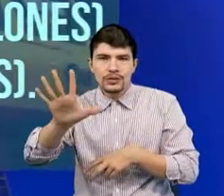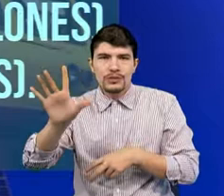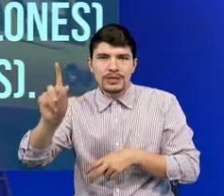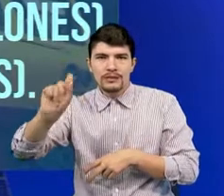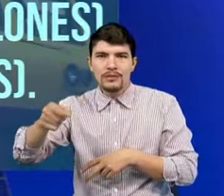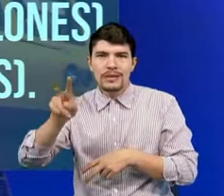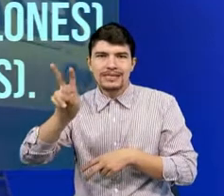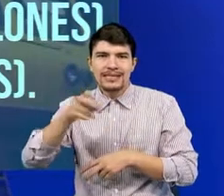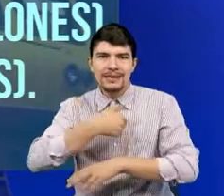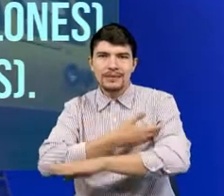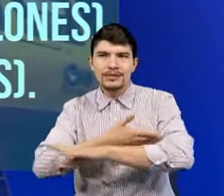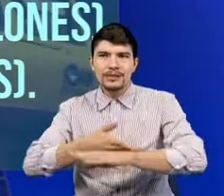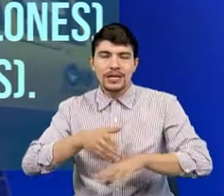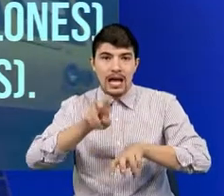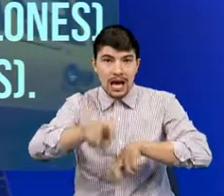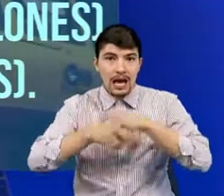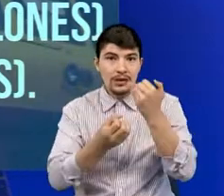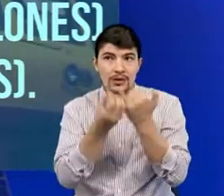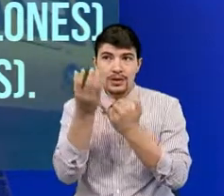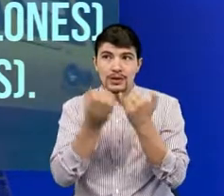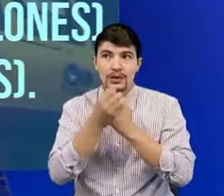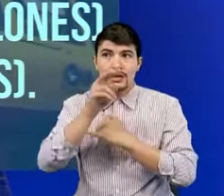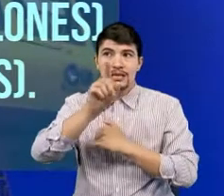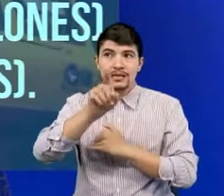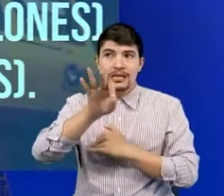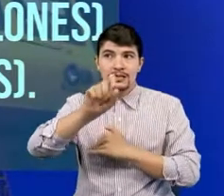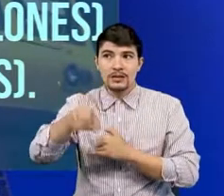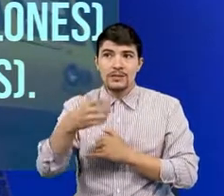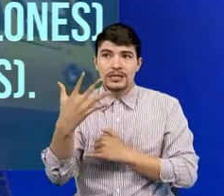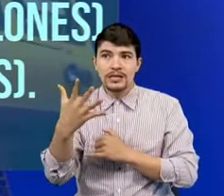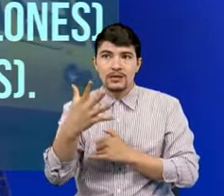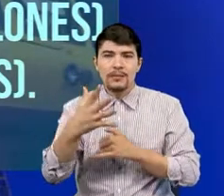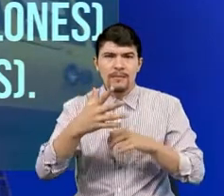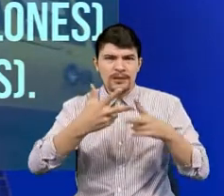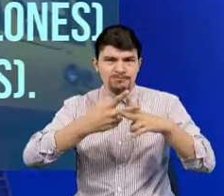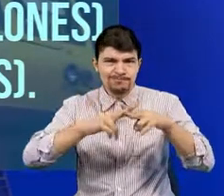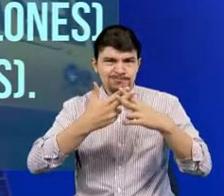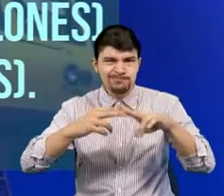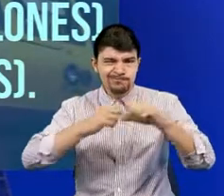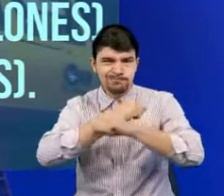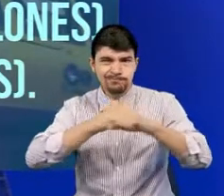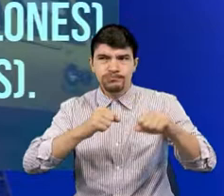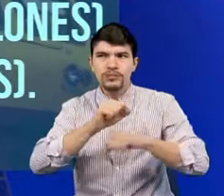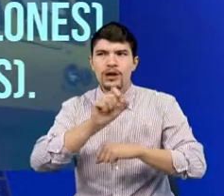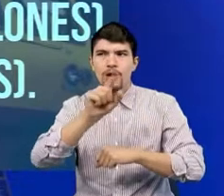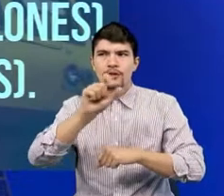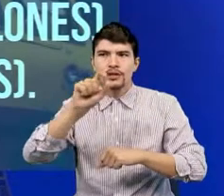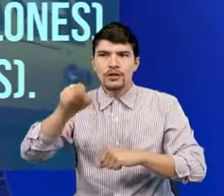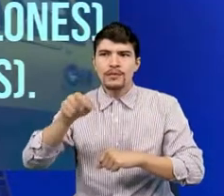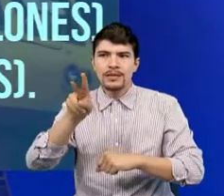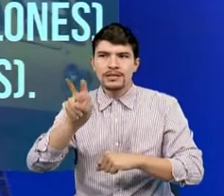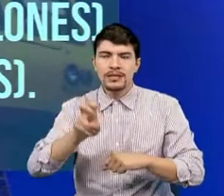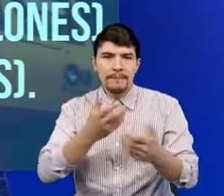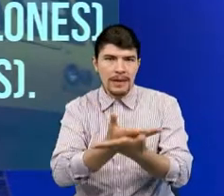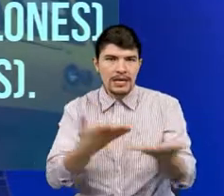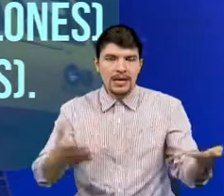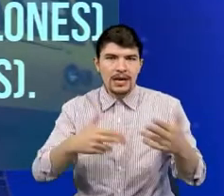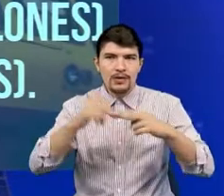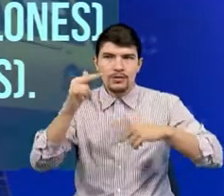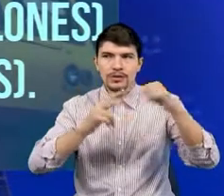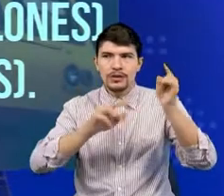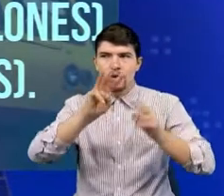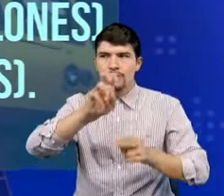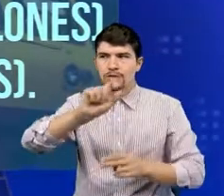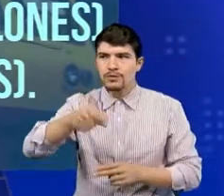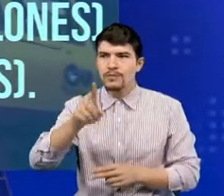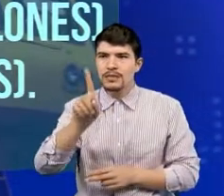155.7 millones, agroindustria 13.5 millones, metalmecánica 11.7 millones, materiales de construcción 8.6